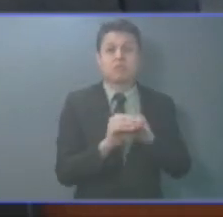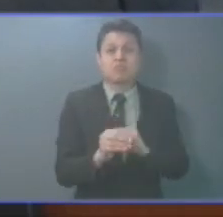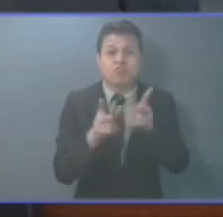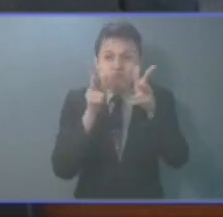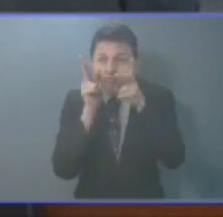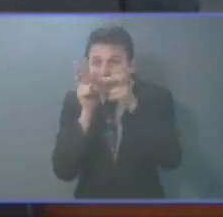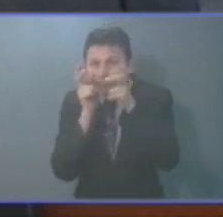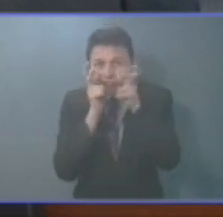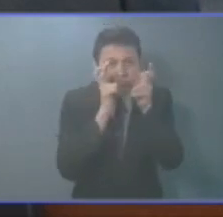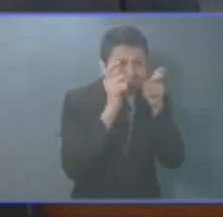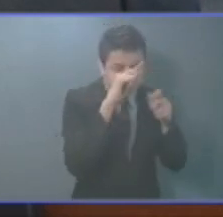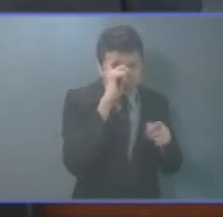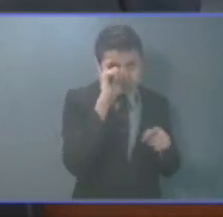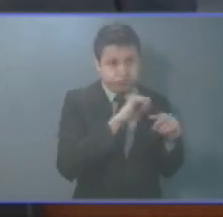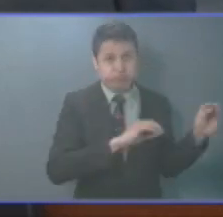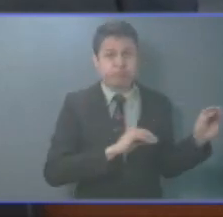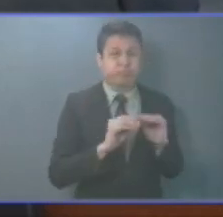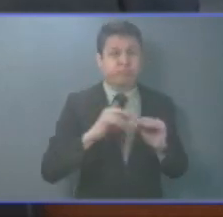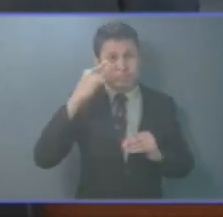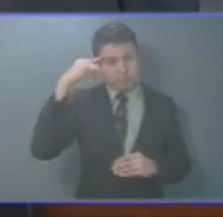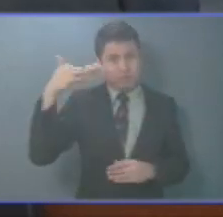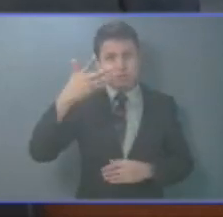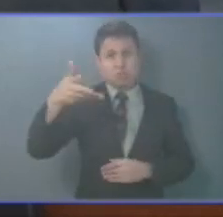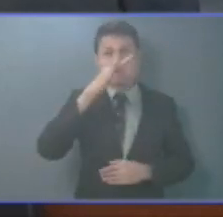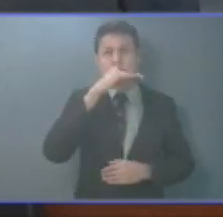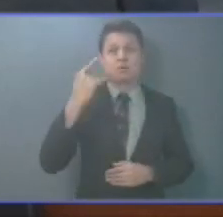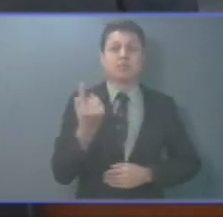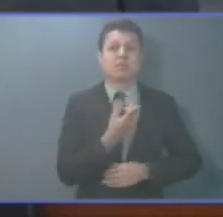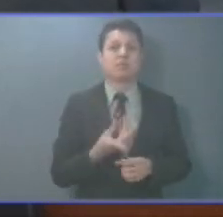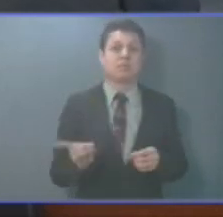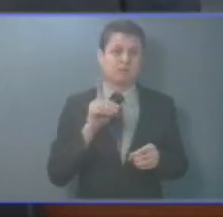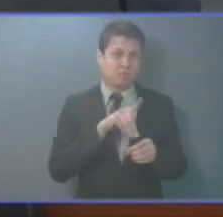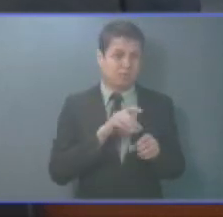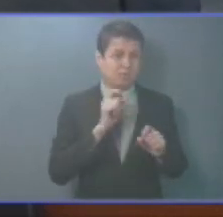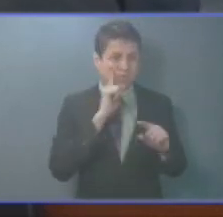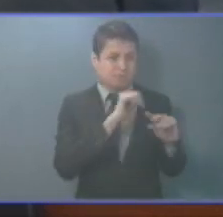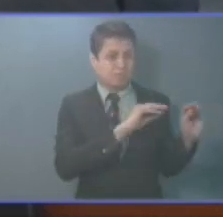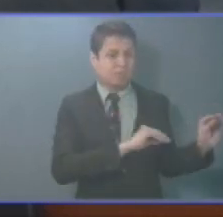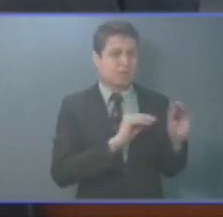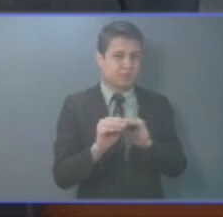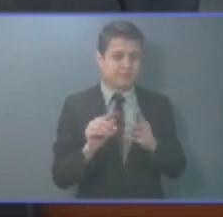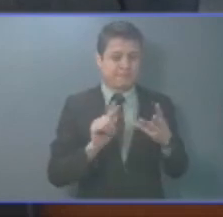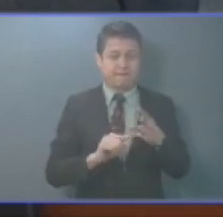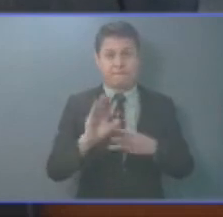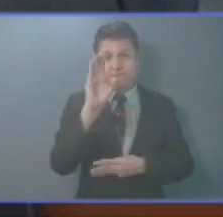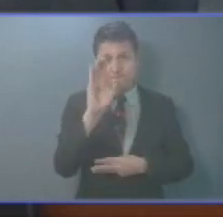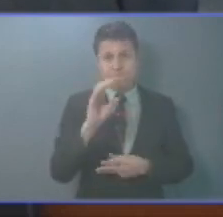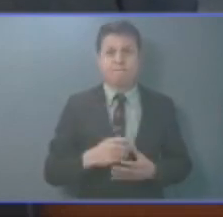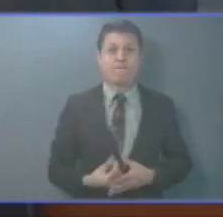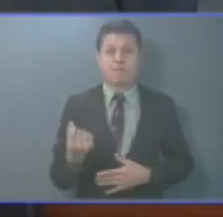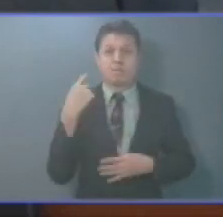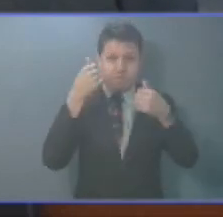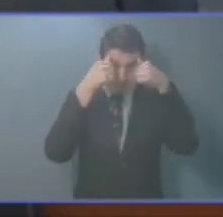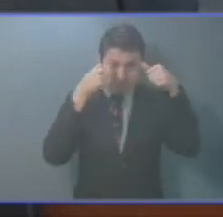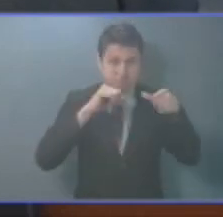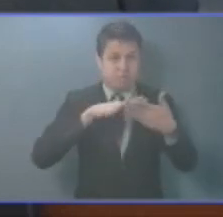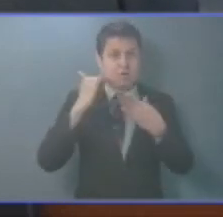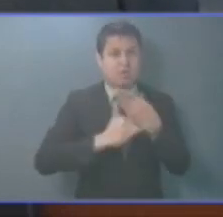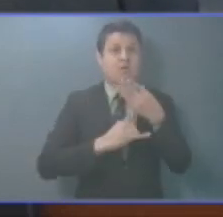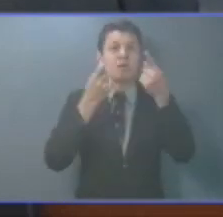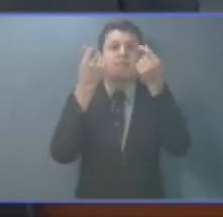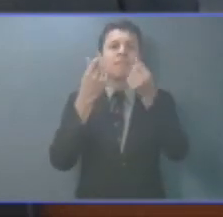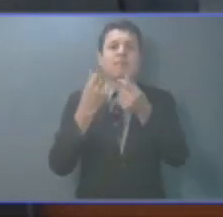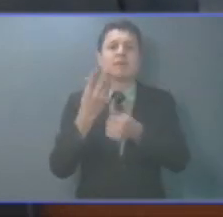por el cumplimiento de la Política Nacional de Inclusión para las Personas con Discapacidad. C. Aprobar su proyecto de